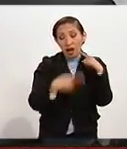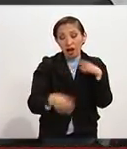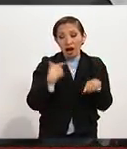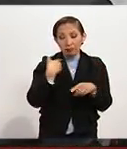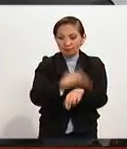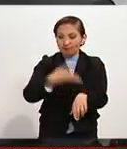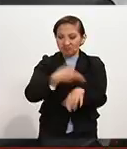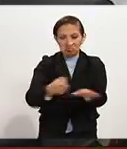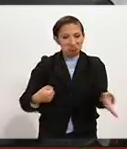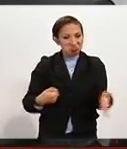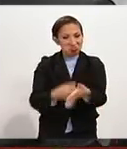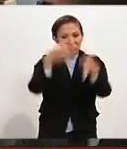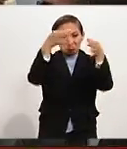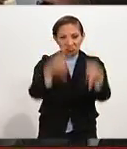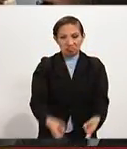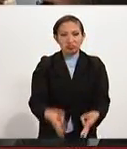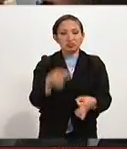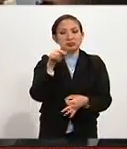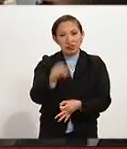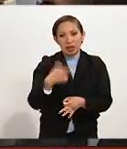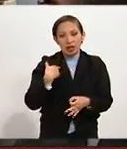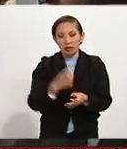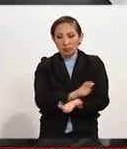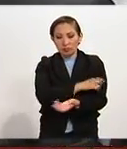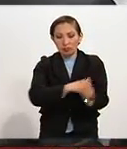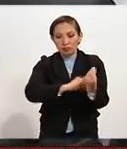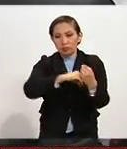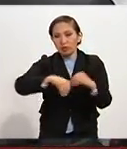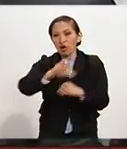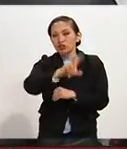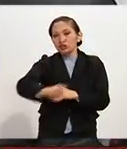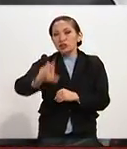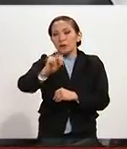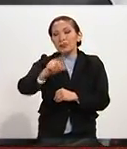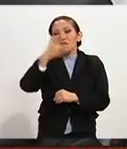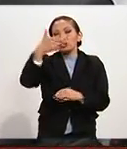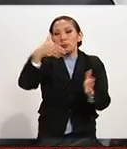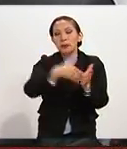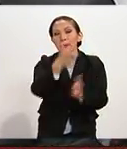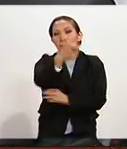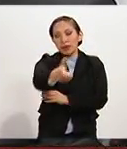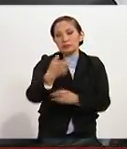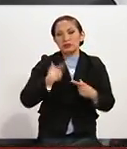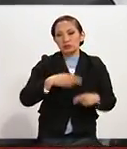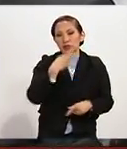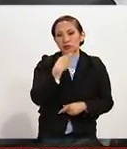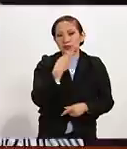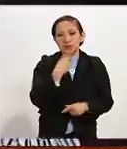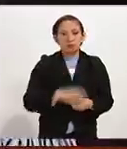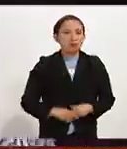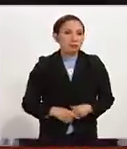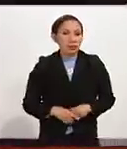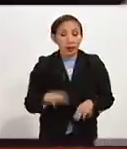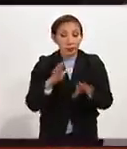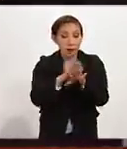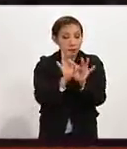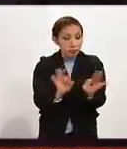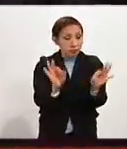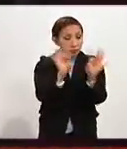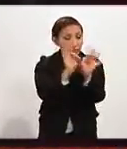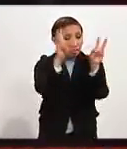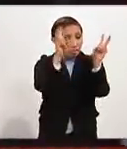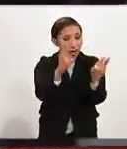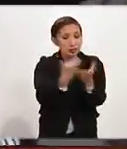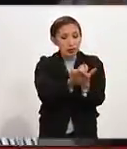han resuelto satisfactoriamente y se han reembolsado 898,000 pesos a los usuarios. Los principales motivos